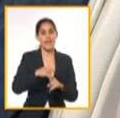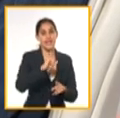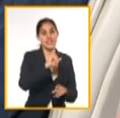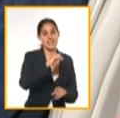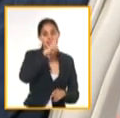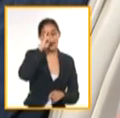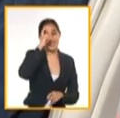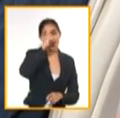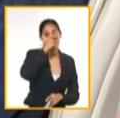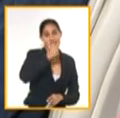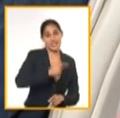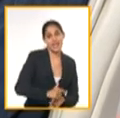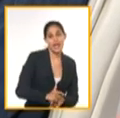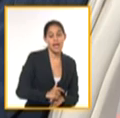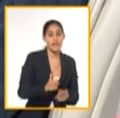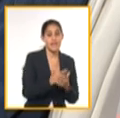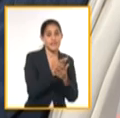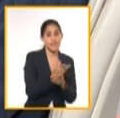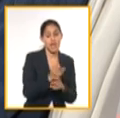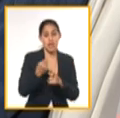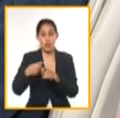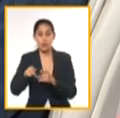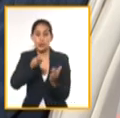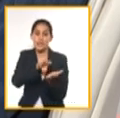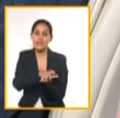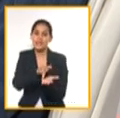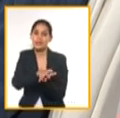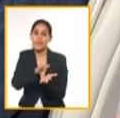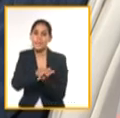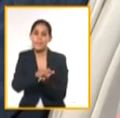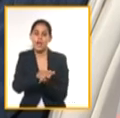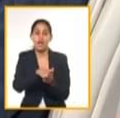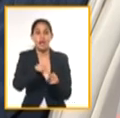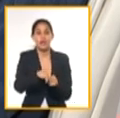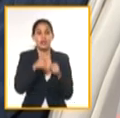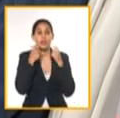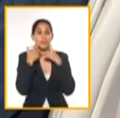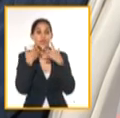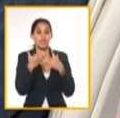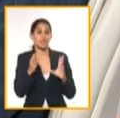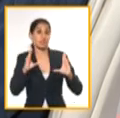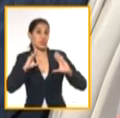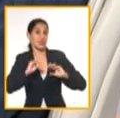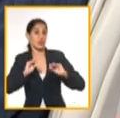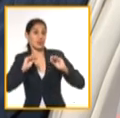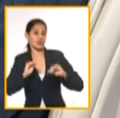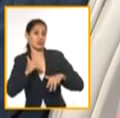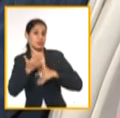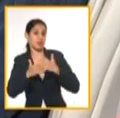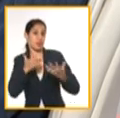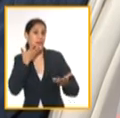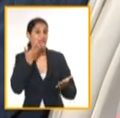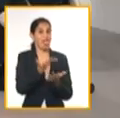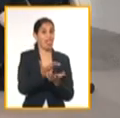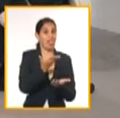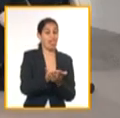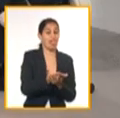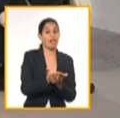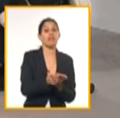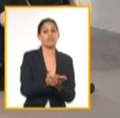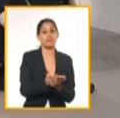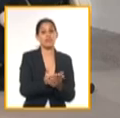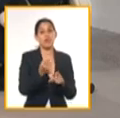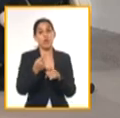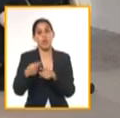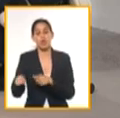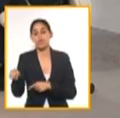preservar ese equipamiento que está bastante sobreexplotado para los horarios de la noche y toda la inversión